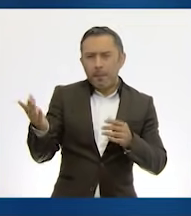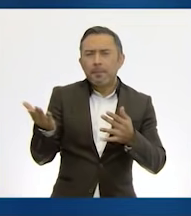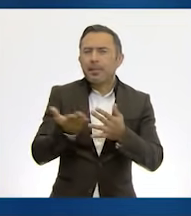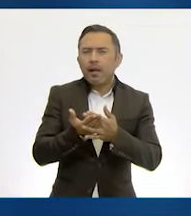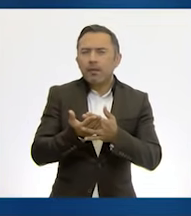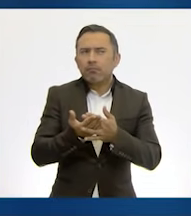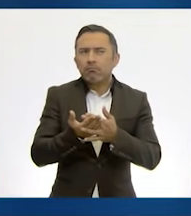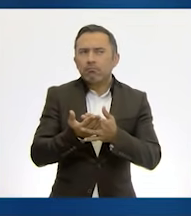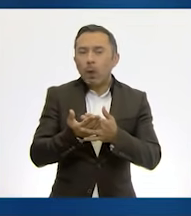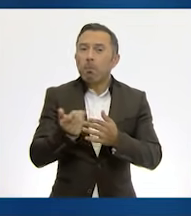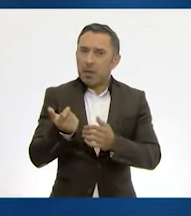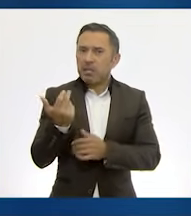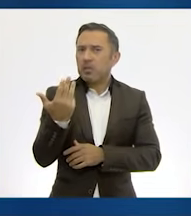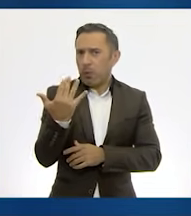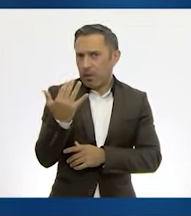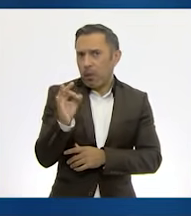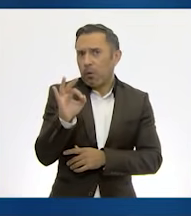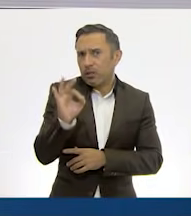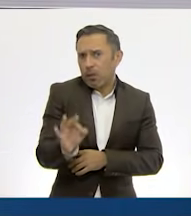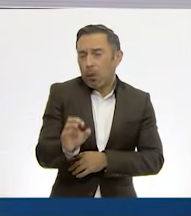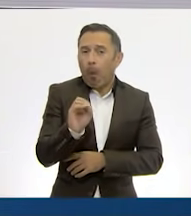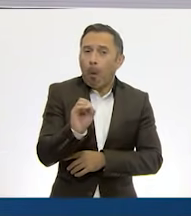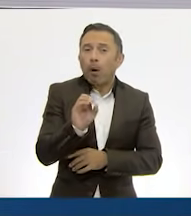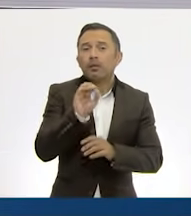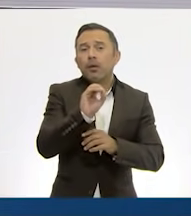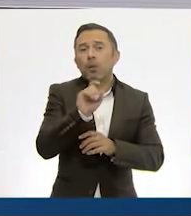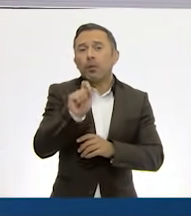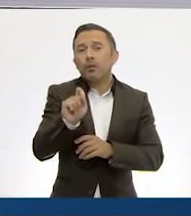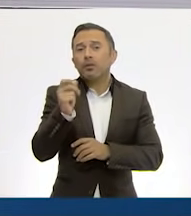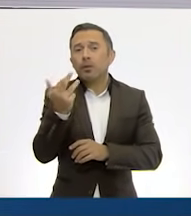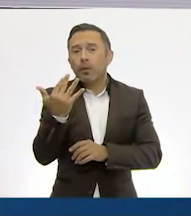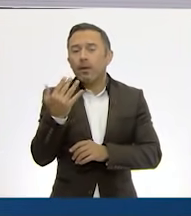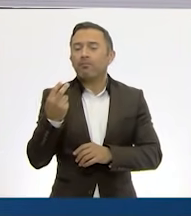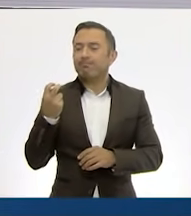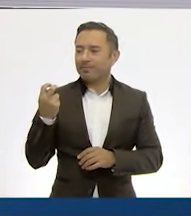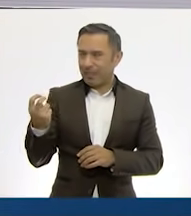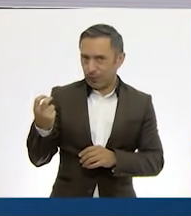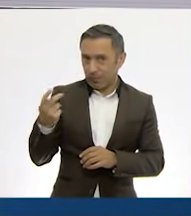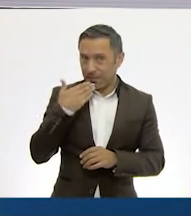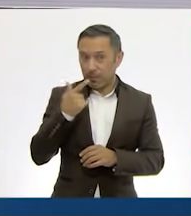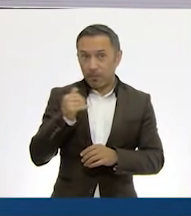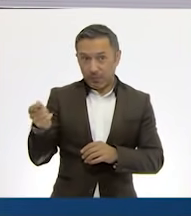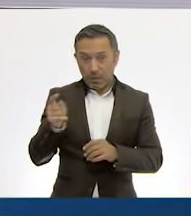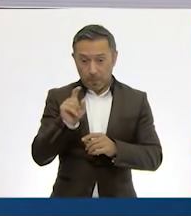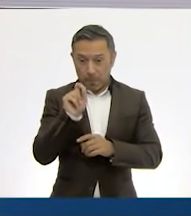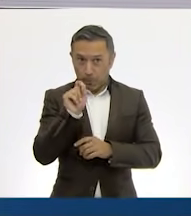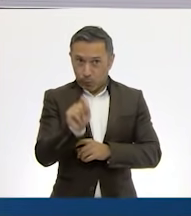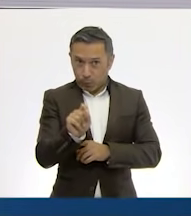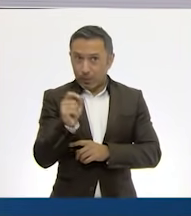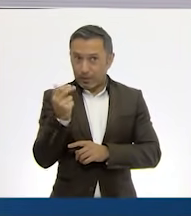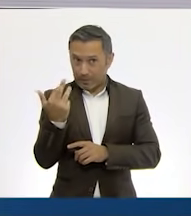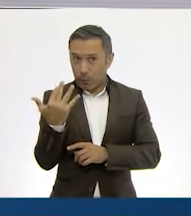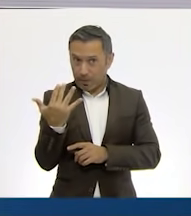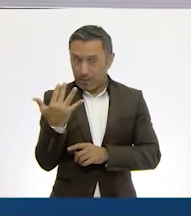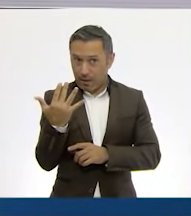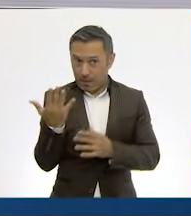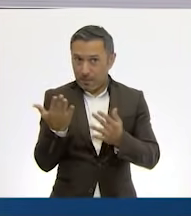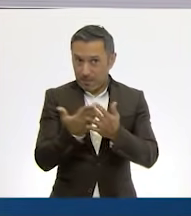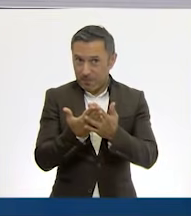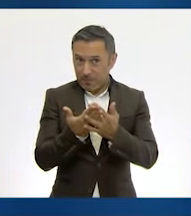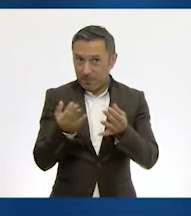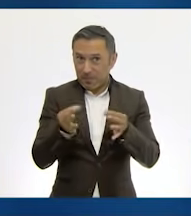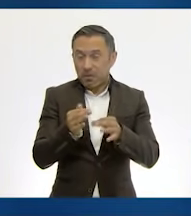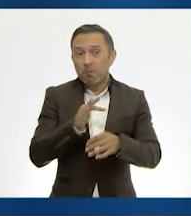ciento o el punto cincuenta. Muy bien, correcto. Y si partimos nuevamente ese punto cincuenta, pues,